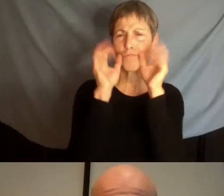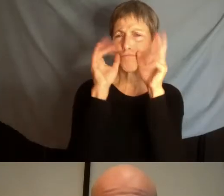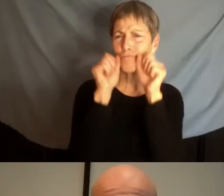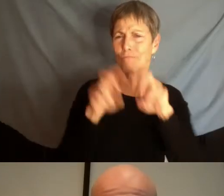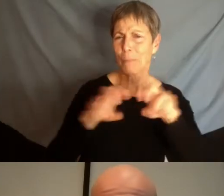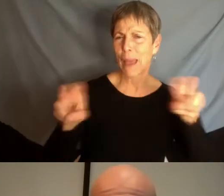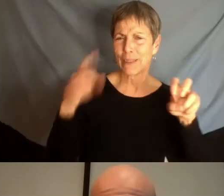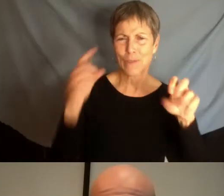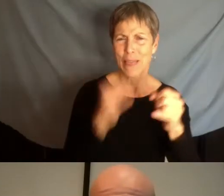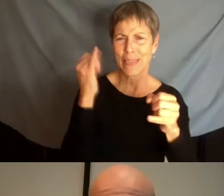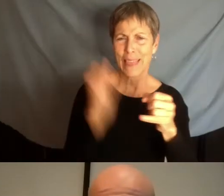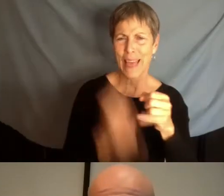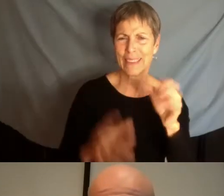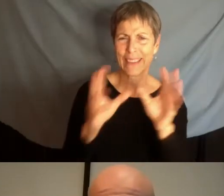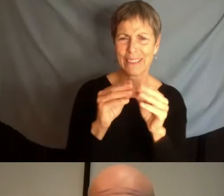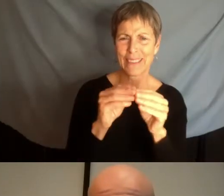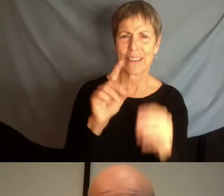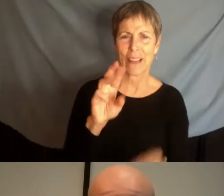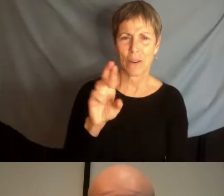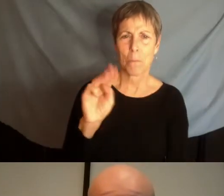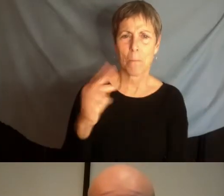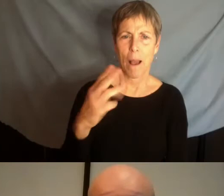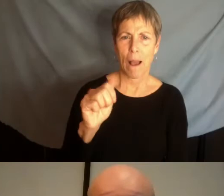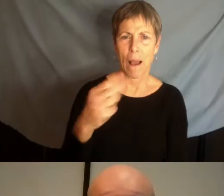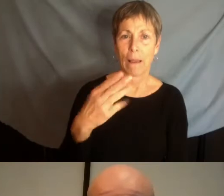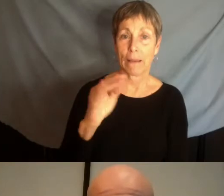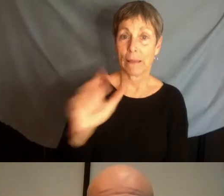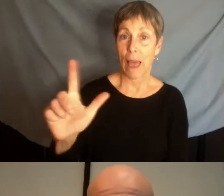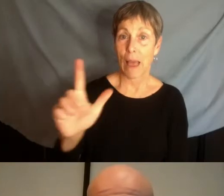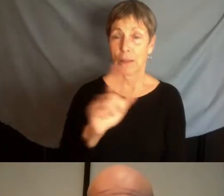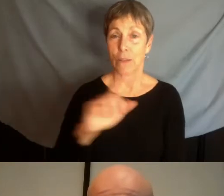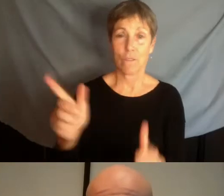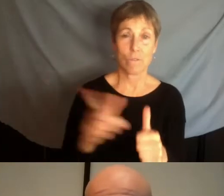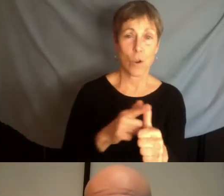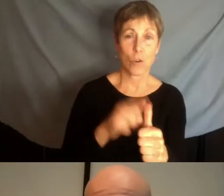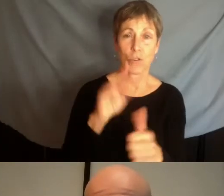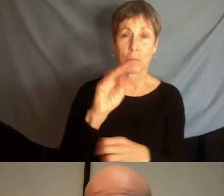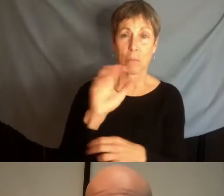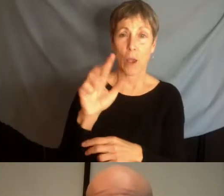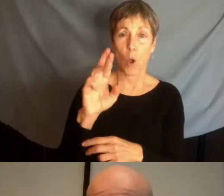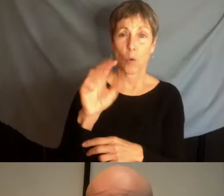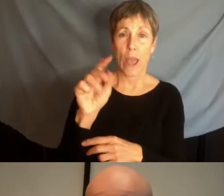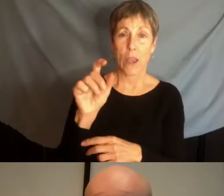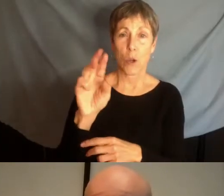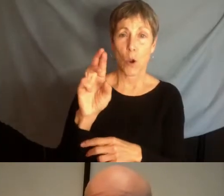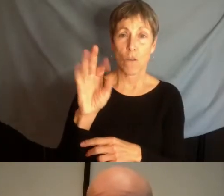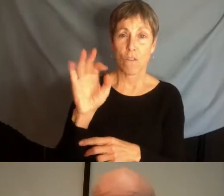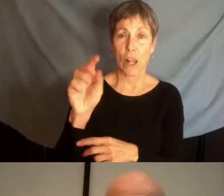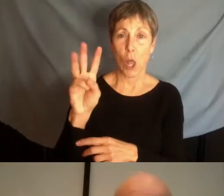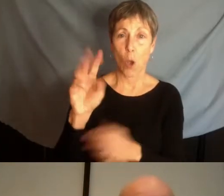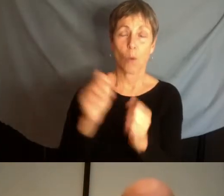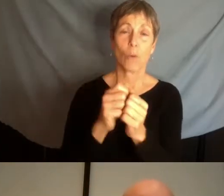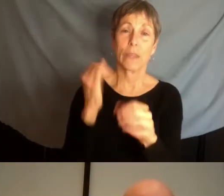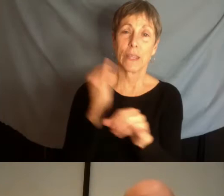a nuestros panelistas excelentes para nuestra última sesión. La doctora Maja Aguilar es la fellow inaugural de